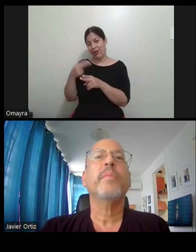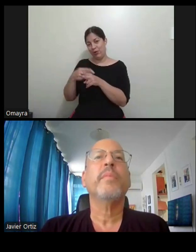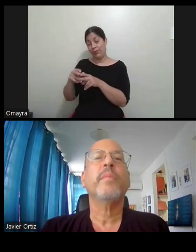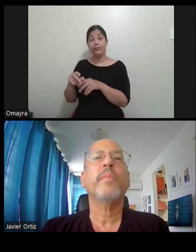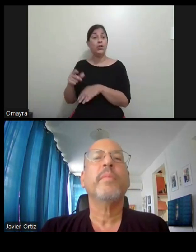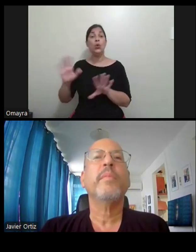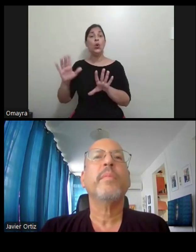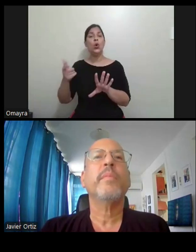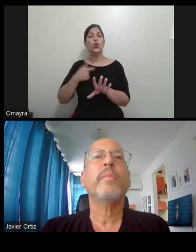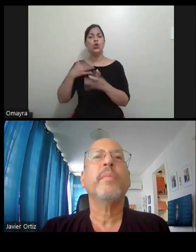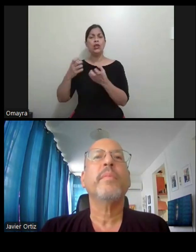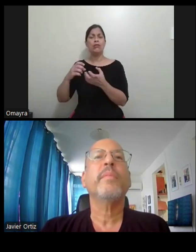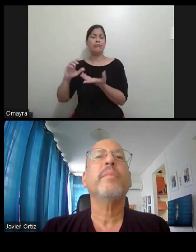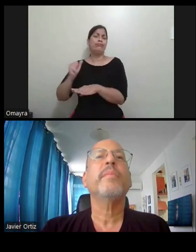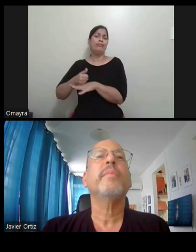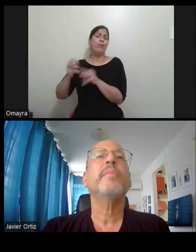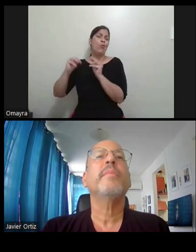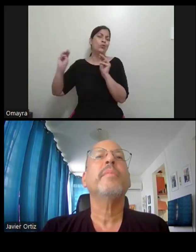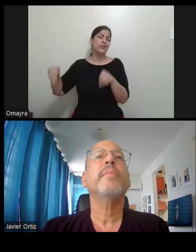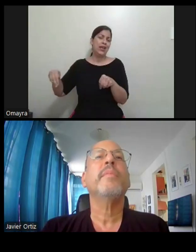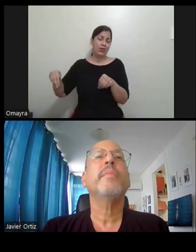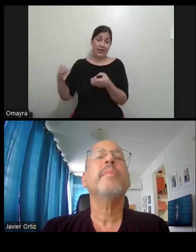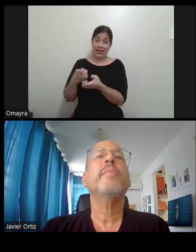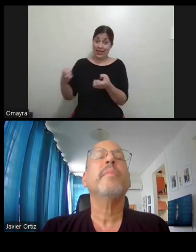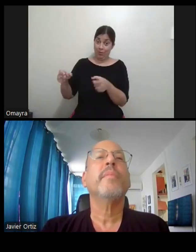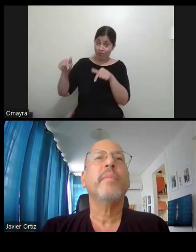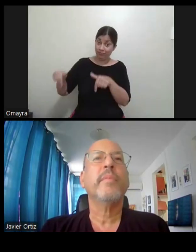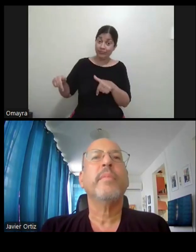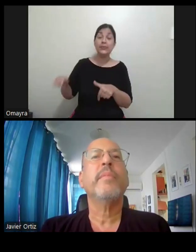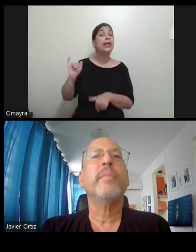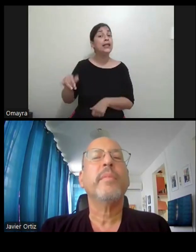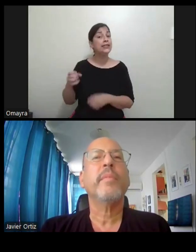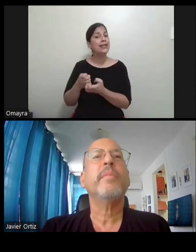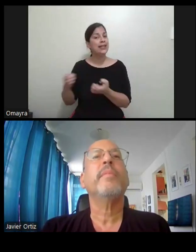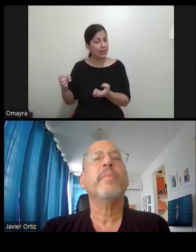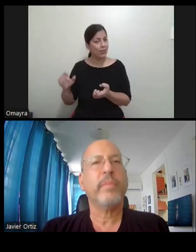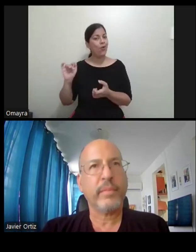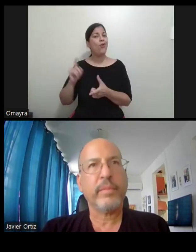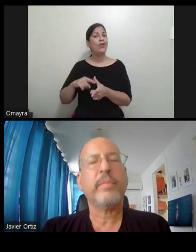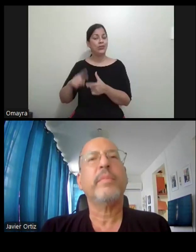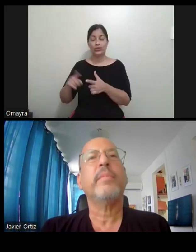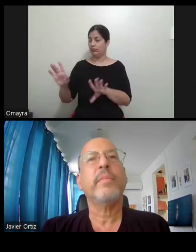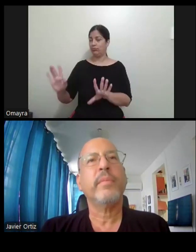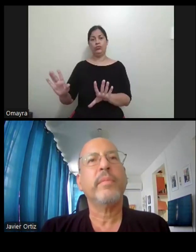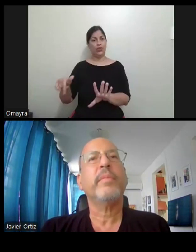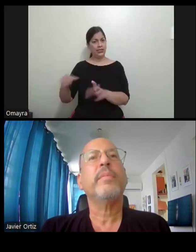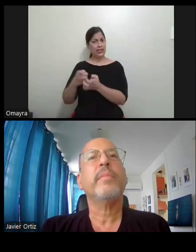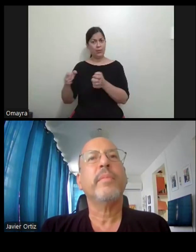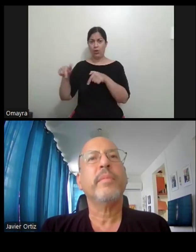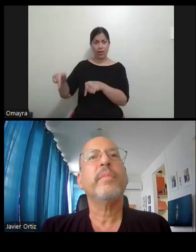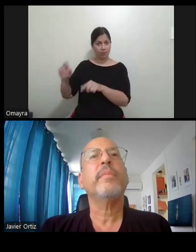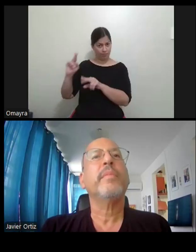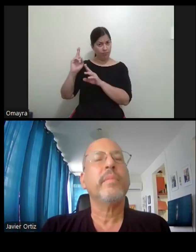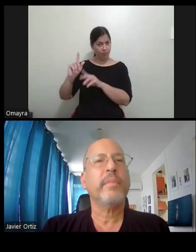voy a hacer un museo. Y se quedó con el equipo. Y ese equipo fue quien entonces dijo, espérate, pero ese equipo está ahí, vamos a usarlo.